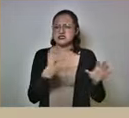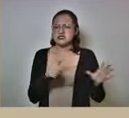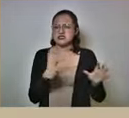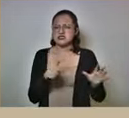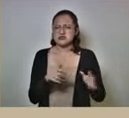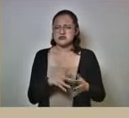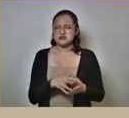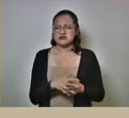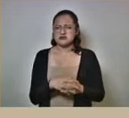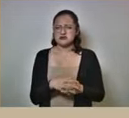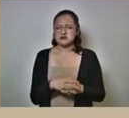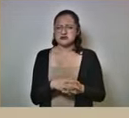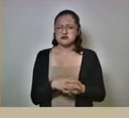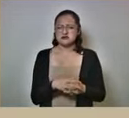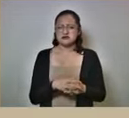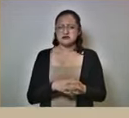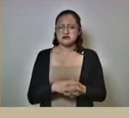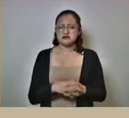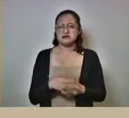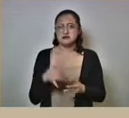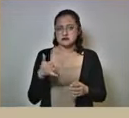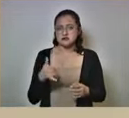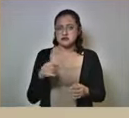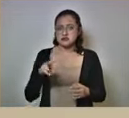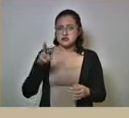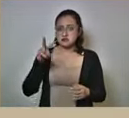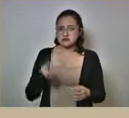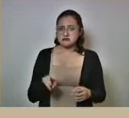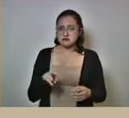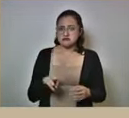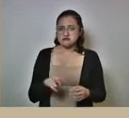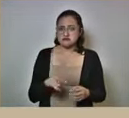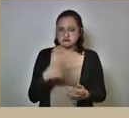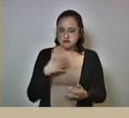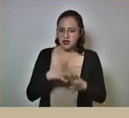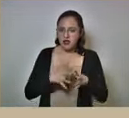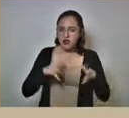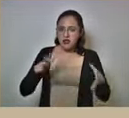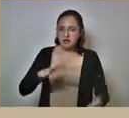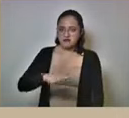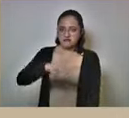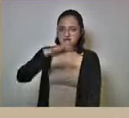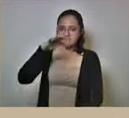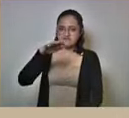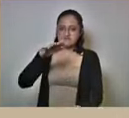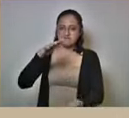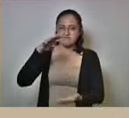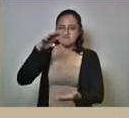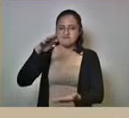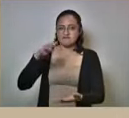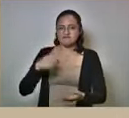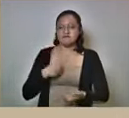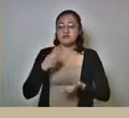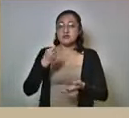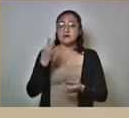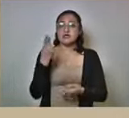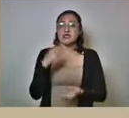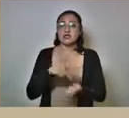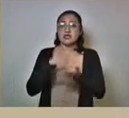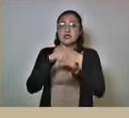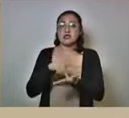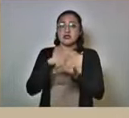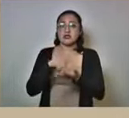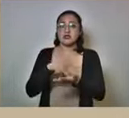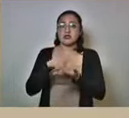pesos y son verdaderos bultos, pesan 25 kilos,